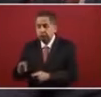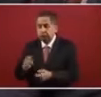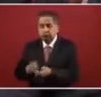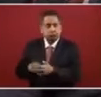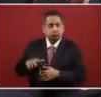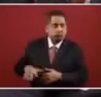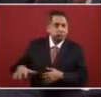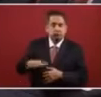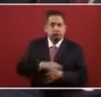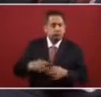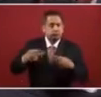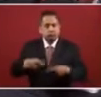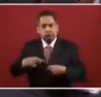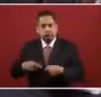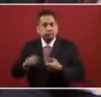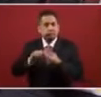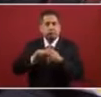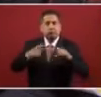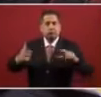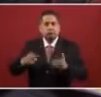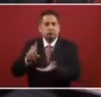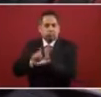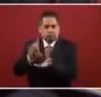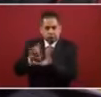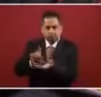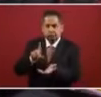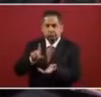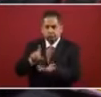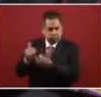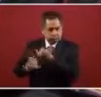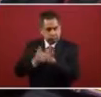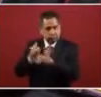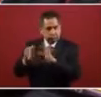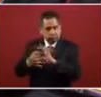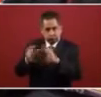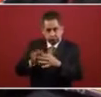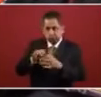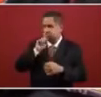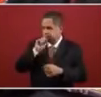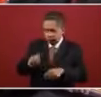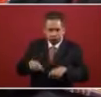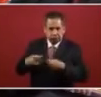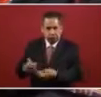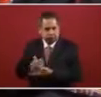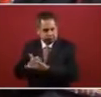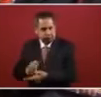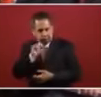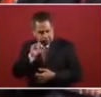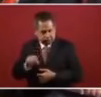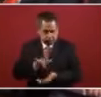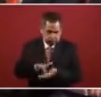ayudar a los paralímpicos y nos va a ayudar, nos va a servir también para